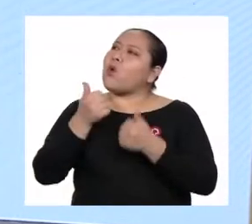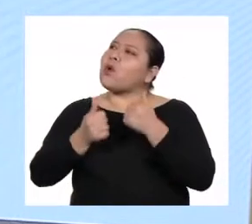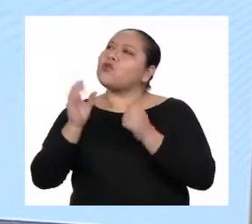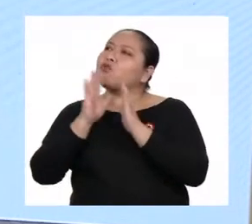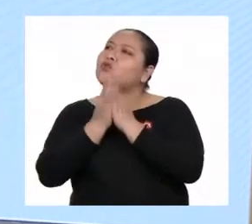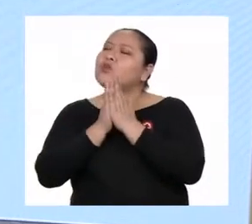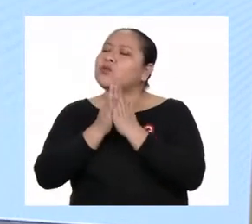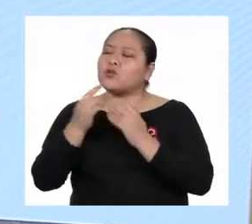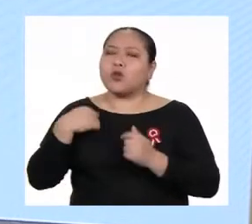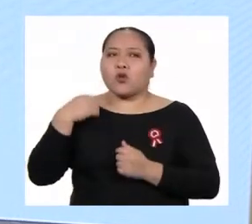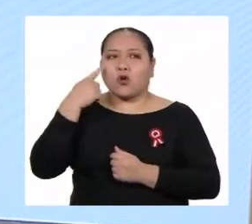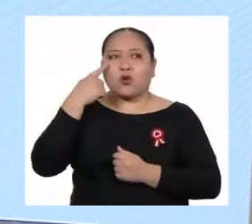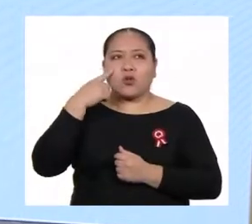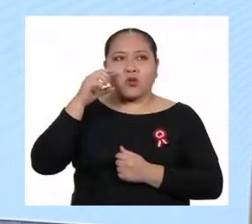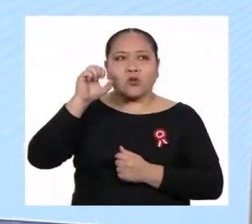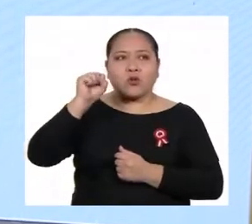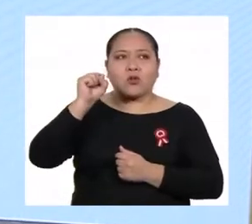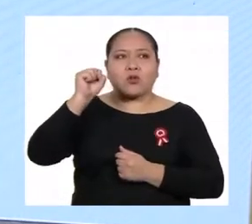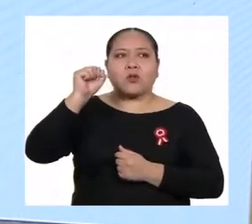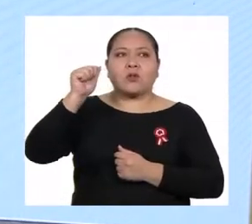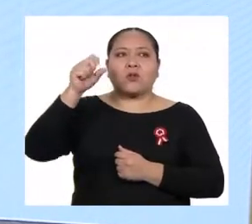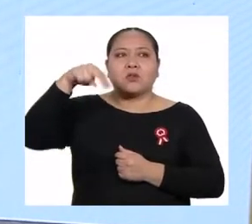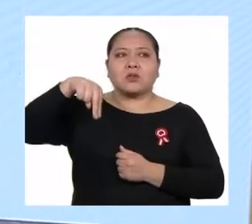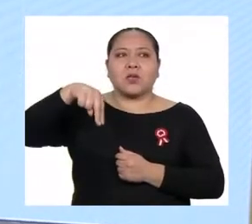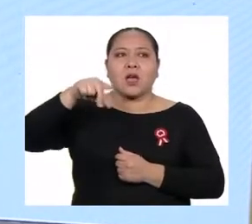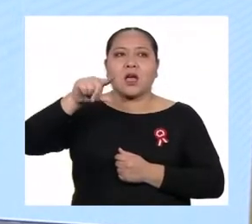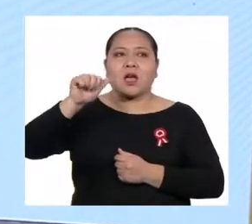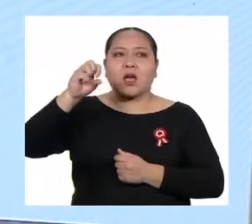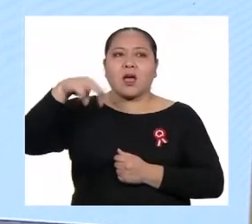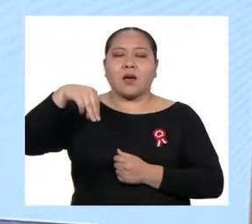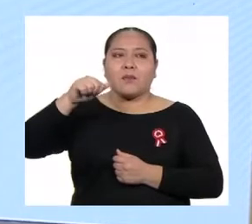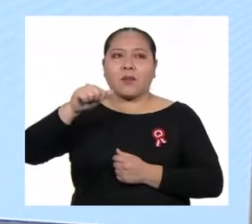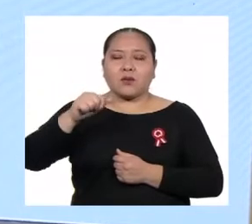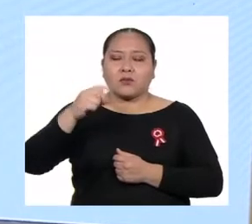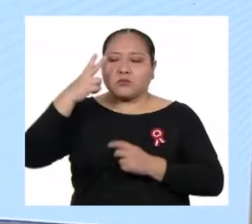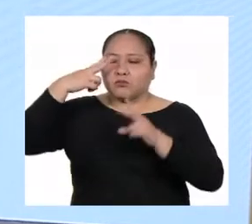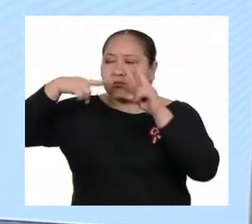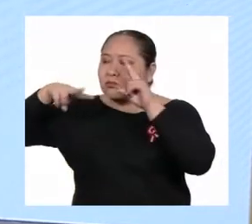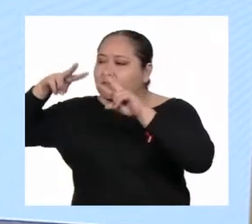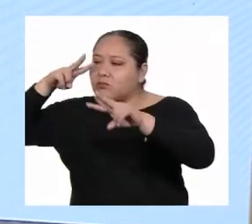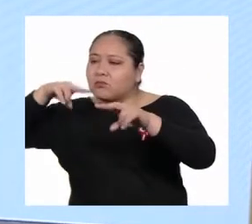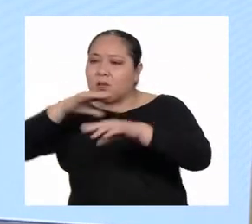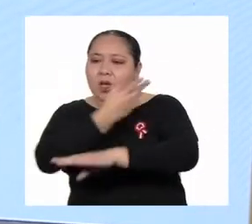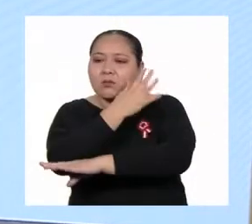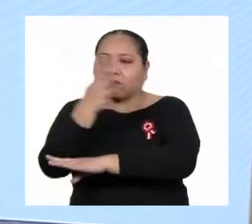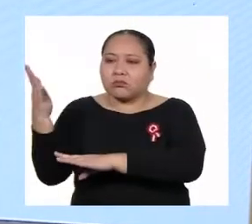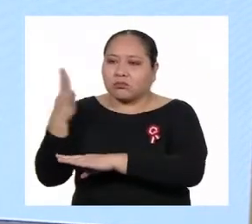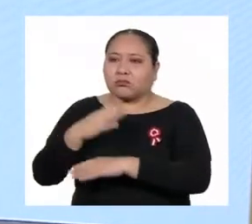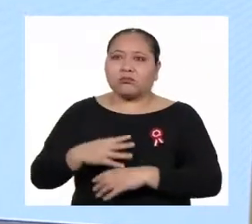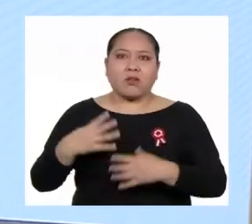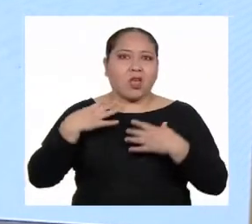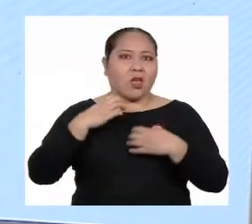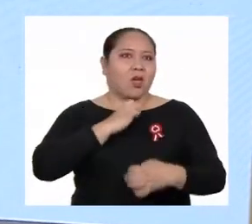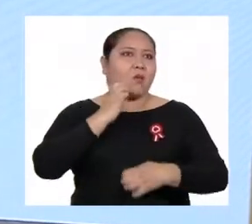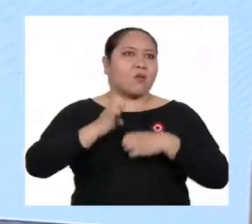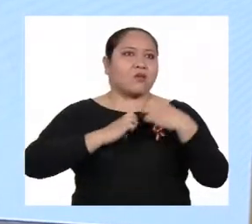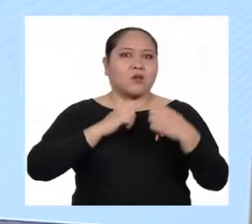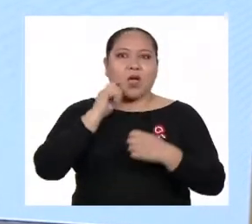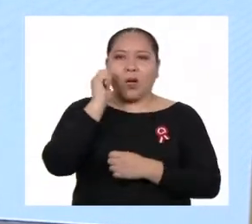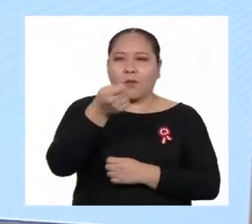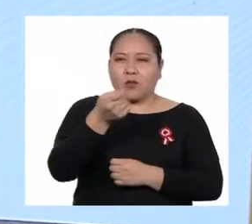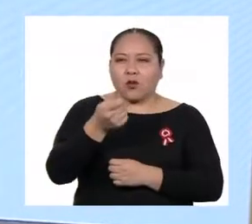solo una, Sangama, que es sobre una expedición por la selva, llena de aventuras emocionantes. Hay